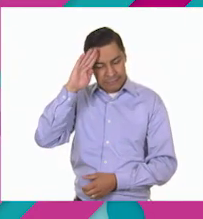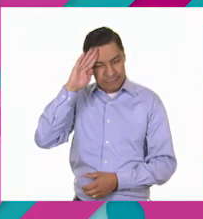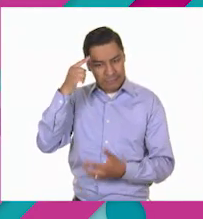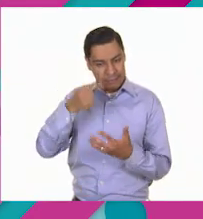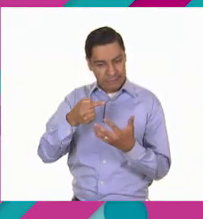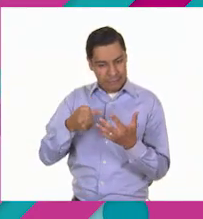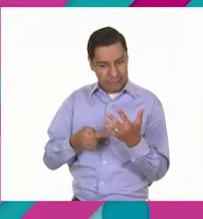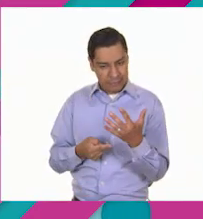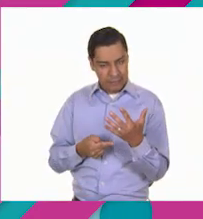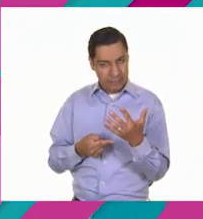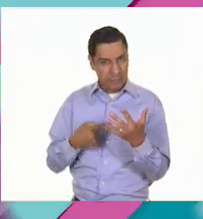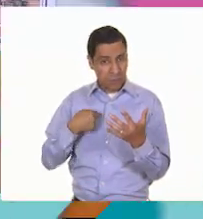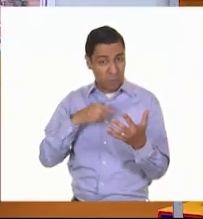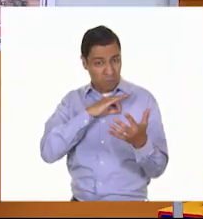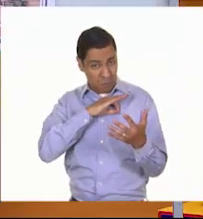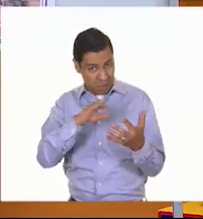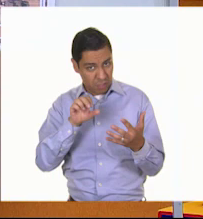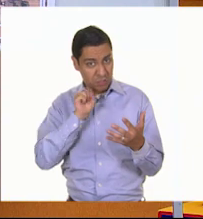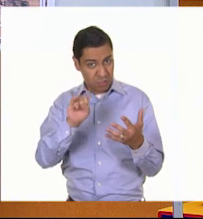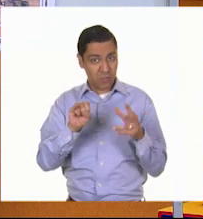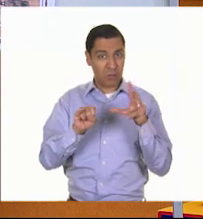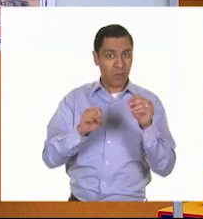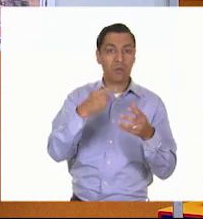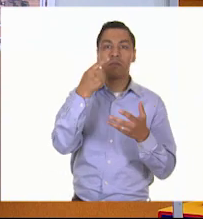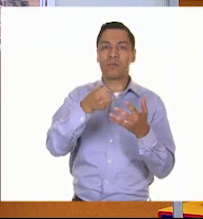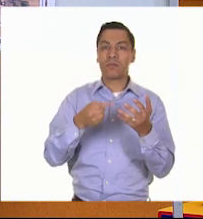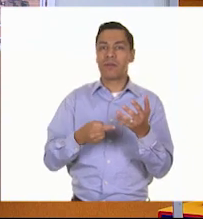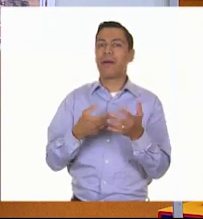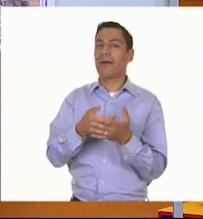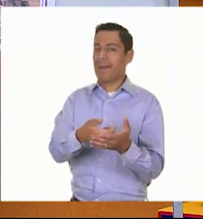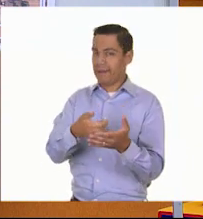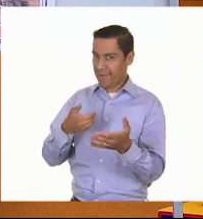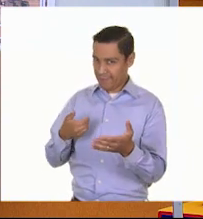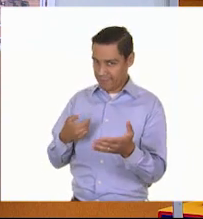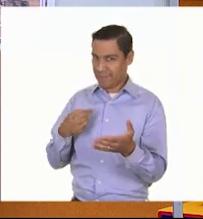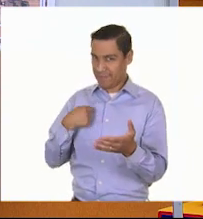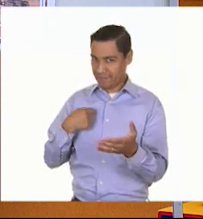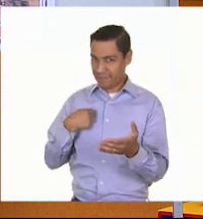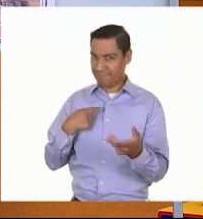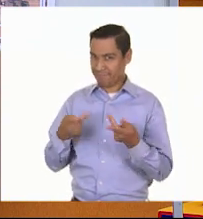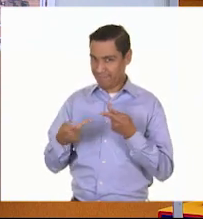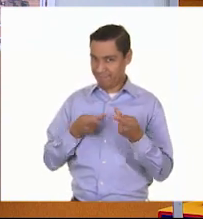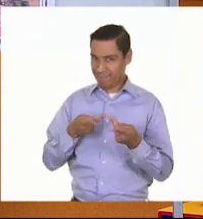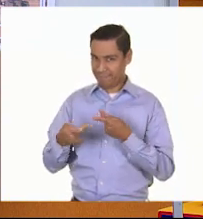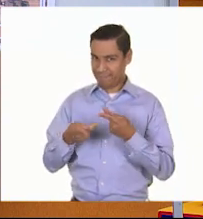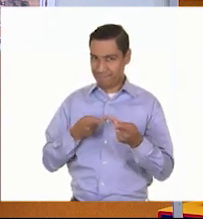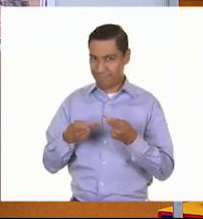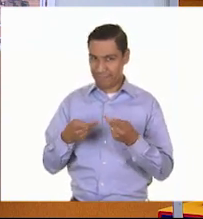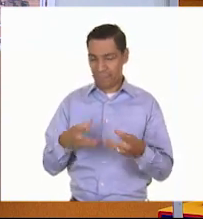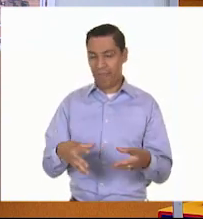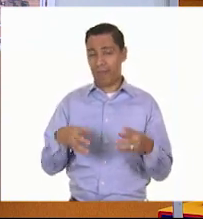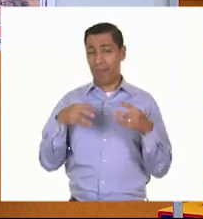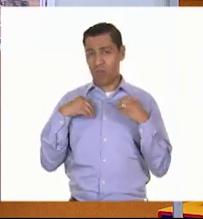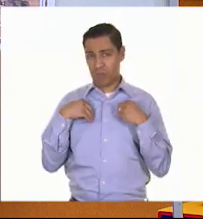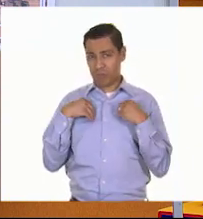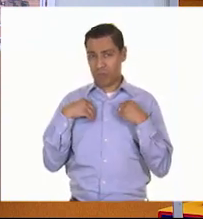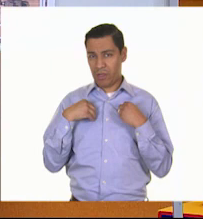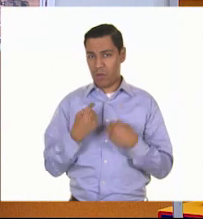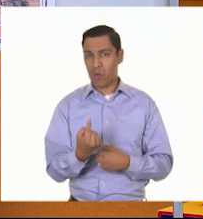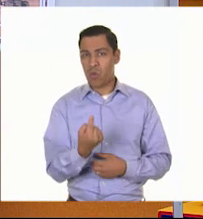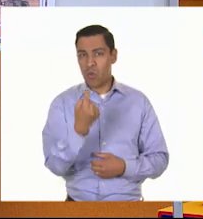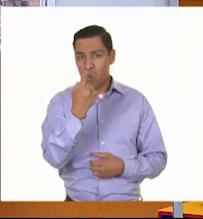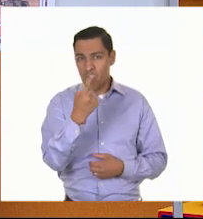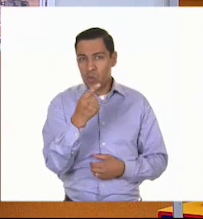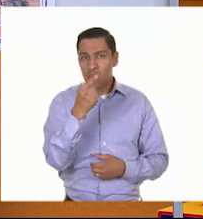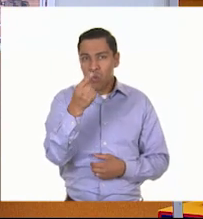definitivamente. Esa es justamente la última idea. Ahí te va. Adopta uno si crees darle el